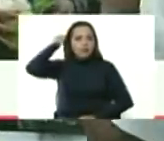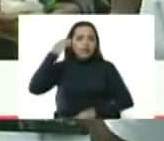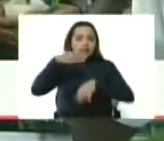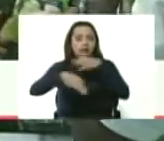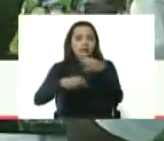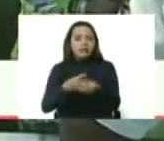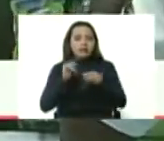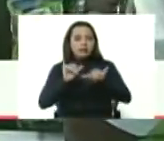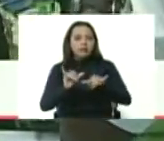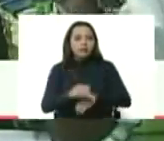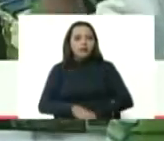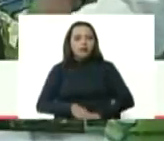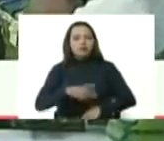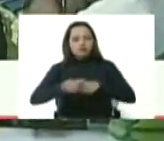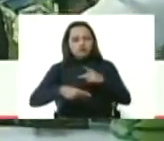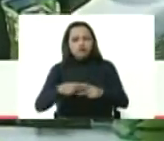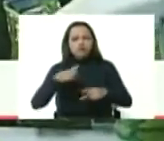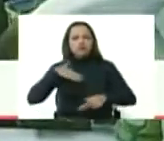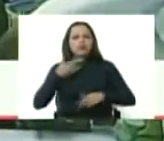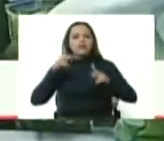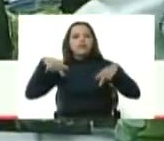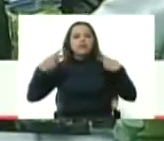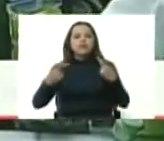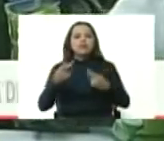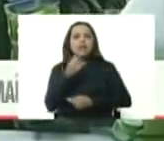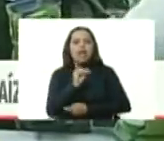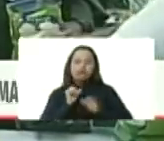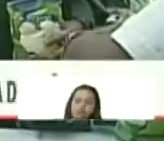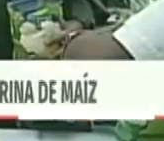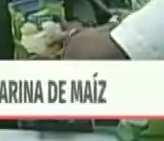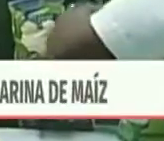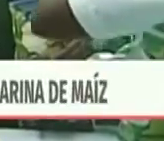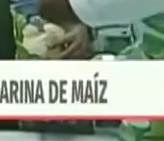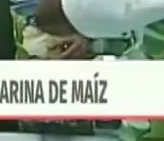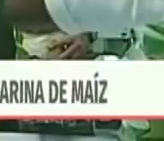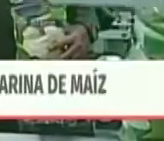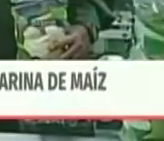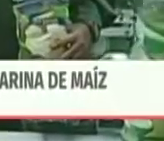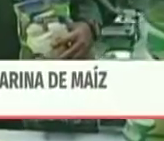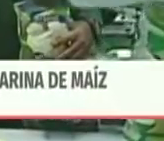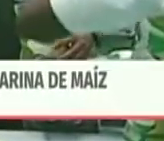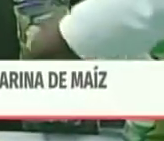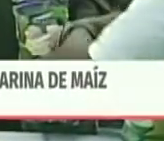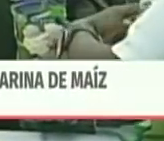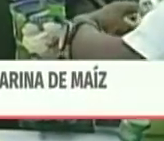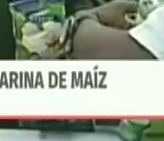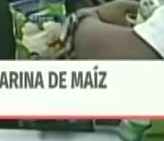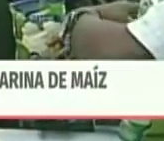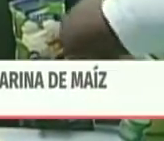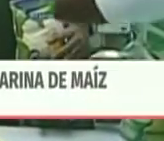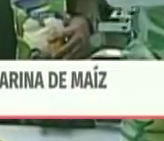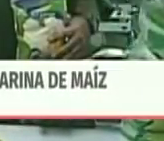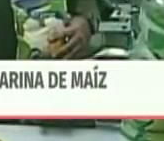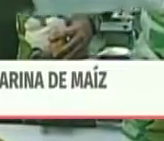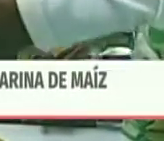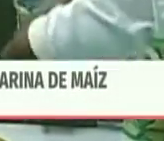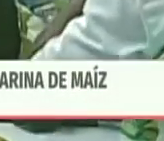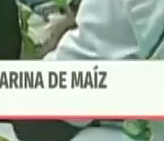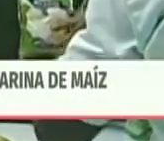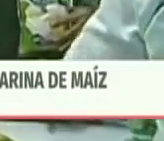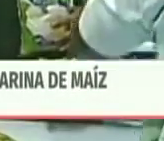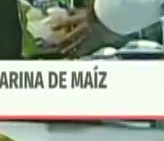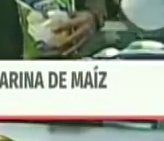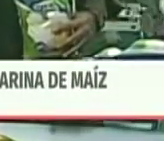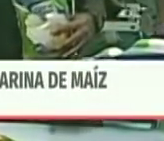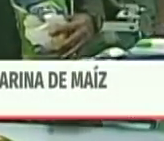producir es vencer y estamos venciendo presidente nos encontramos en compañía de la presidenta de agrosur